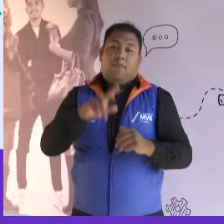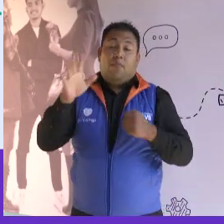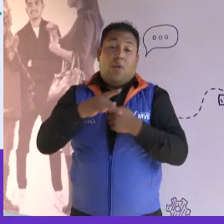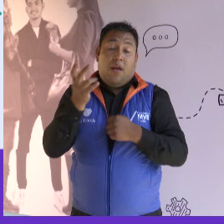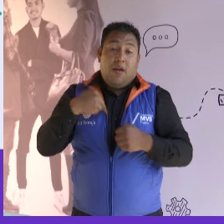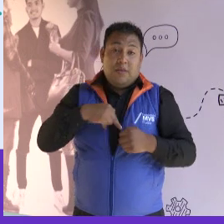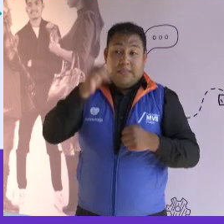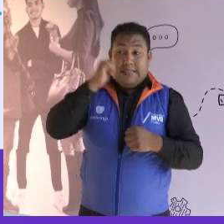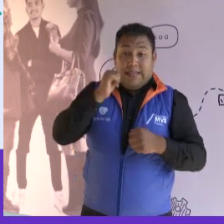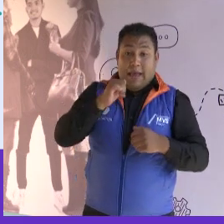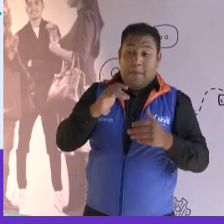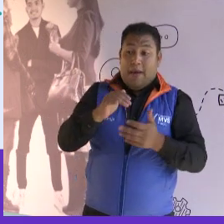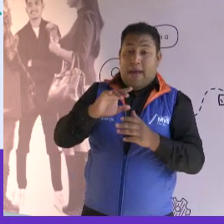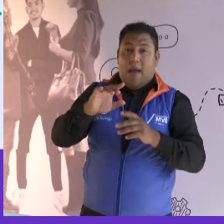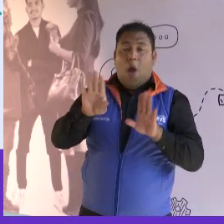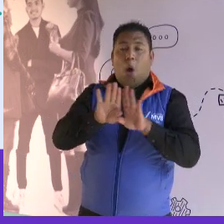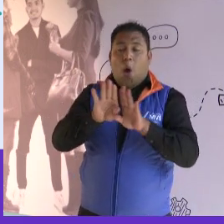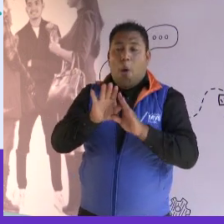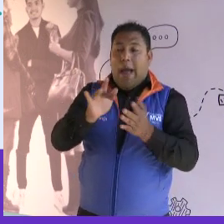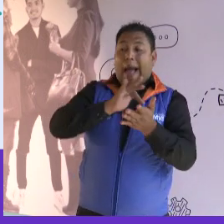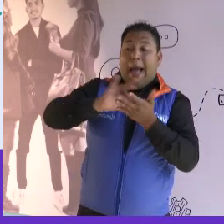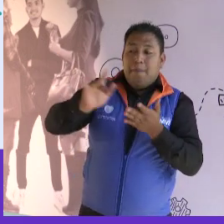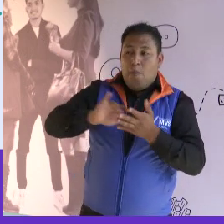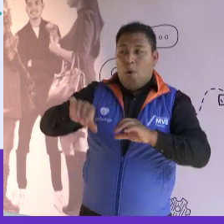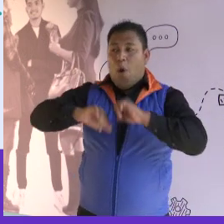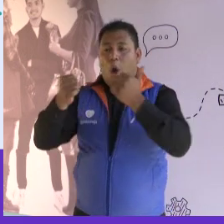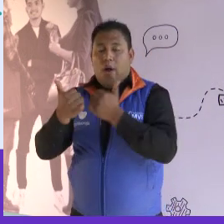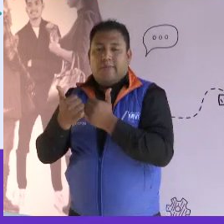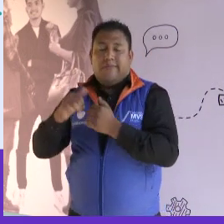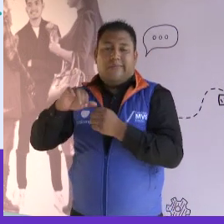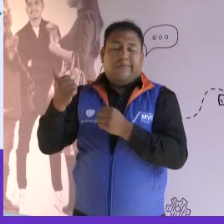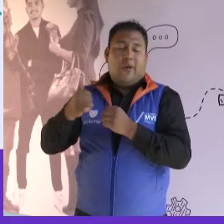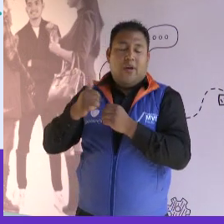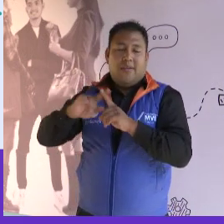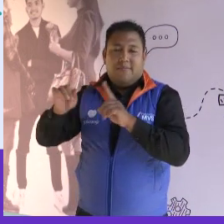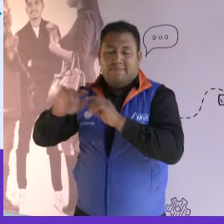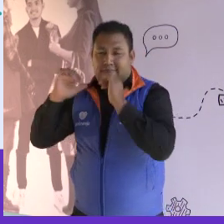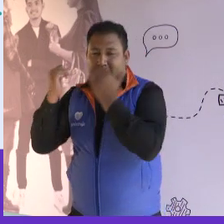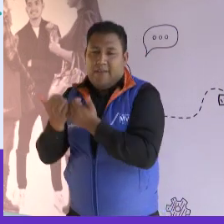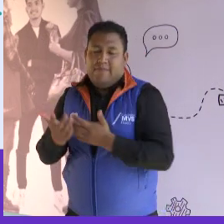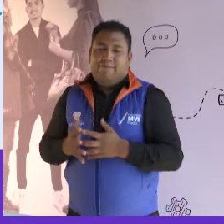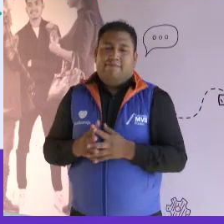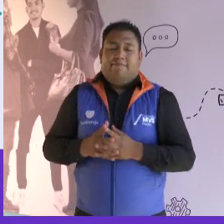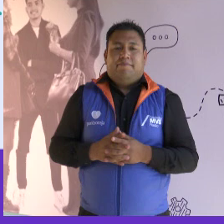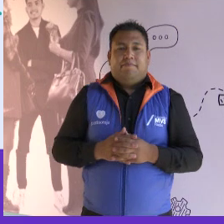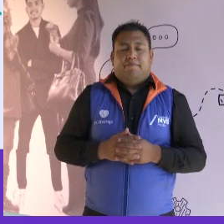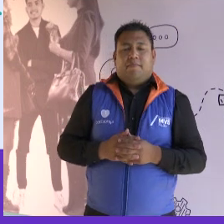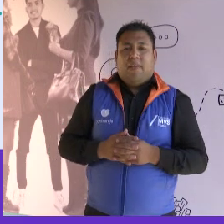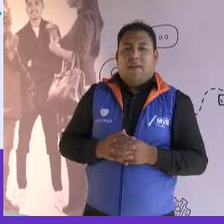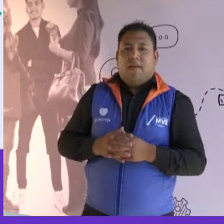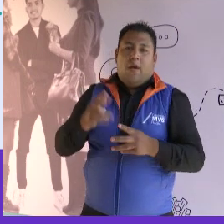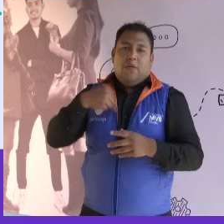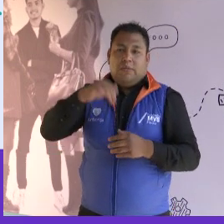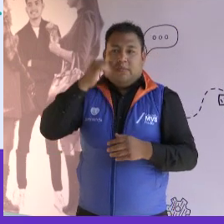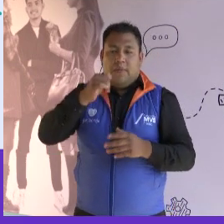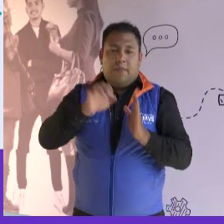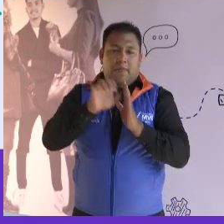poder identificar sus necesidades, ¿no? Entonces, eso es un ejercicio que estamos iniciando, ¿no? ¿Cuáles son las necesidades que tienen las fundaciones y cómo pueden